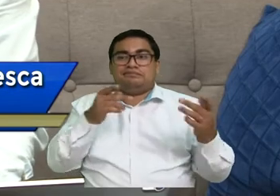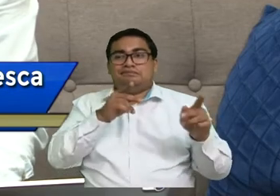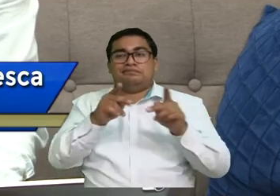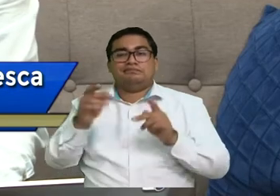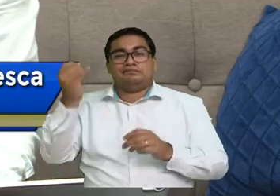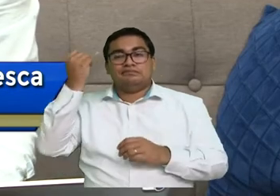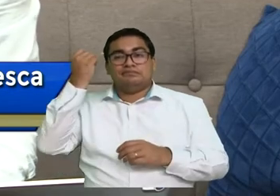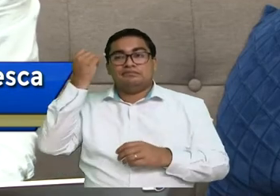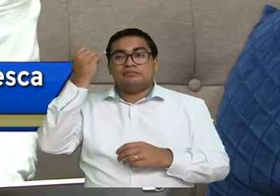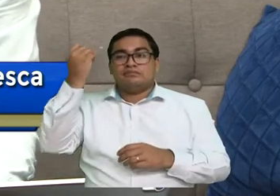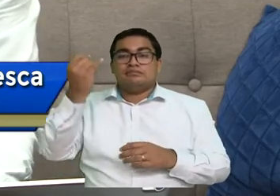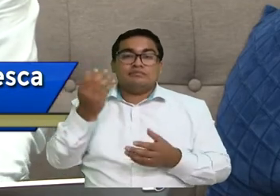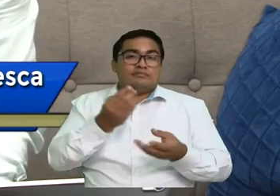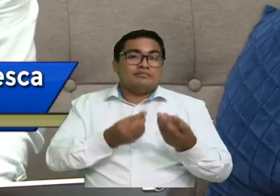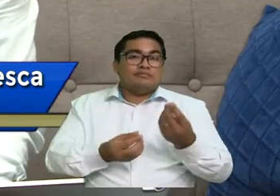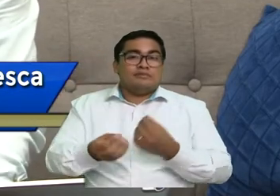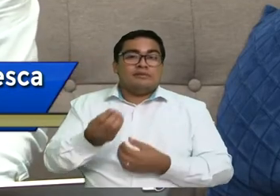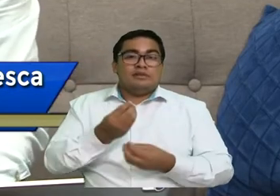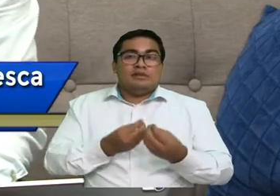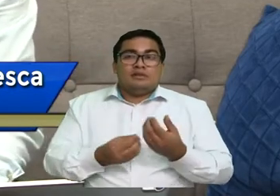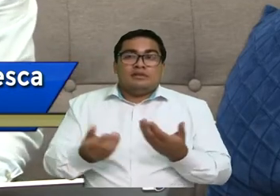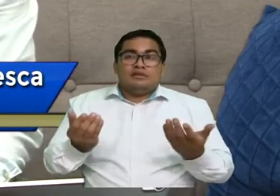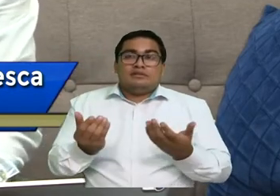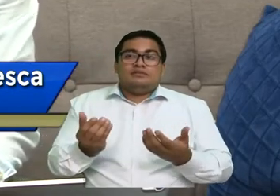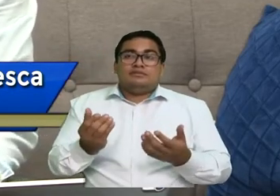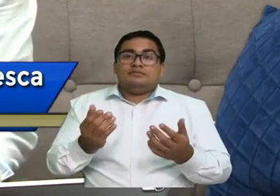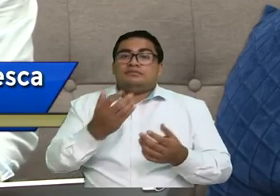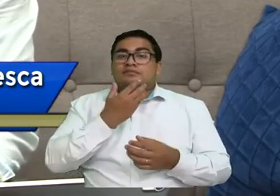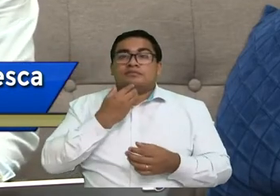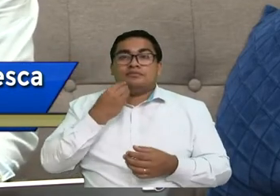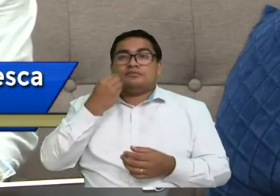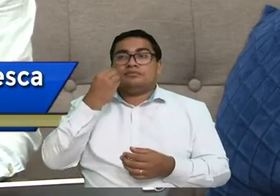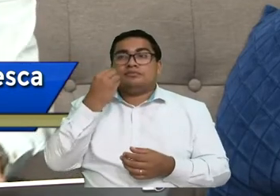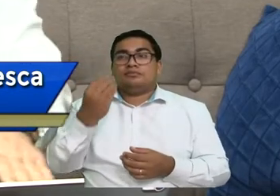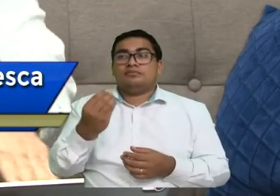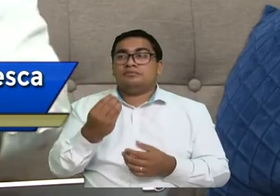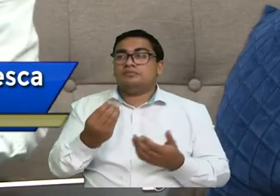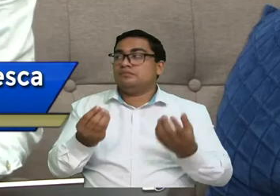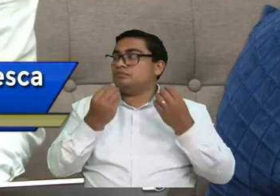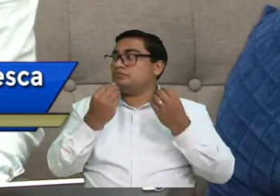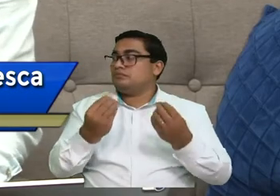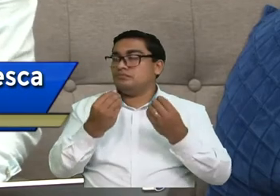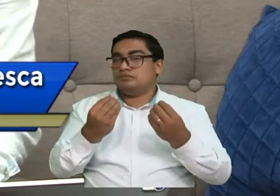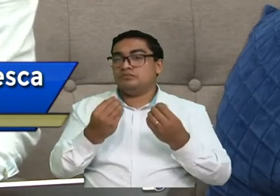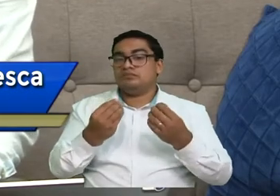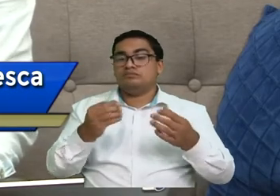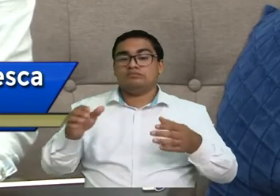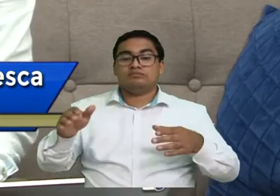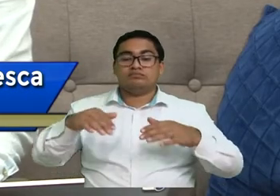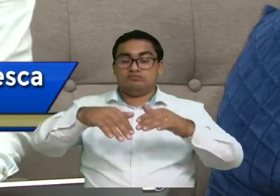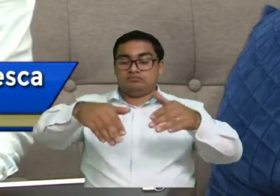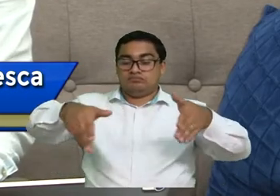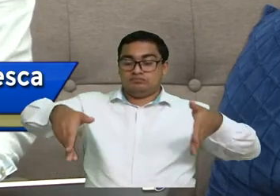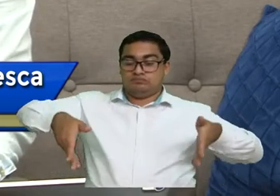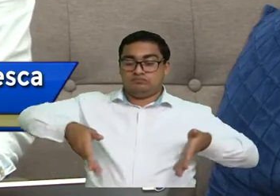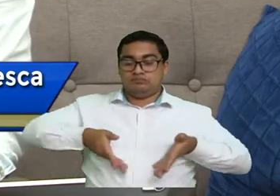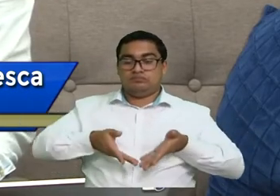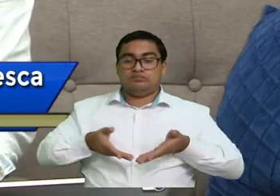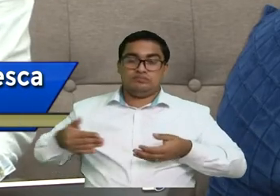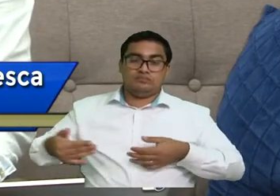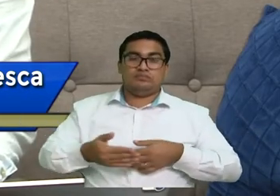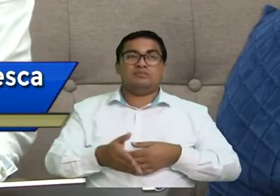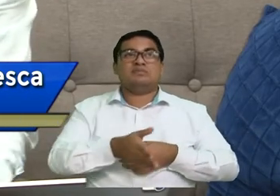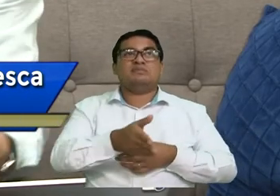esa economía creativa en nuestros jóvenes. Muchos de estos estanques, sí, sí, han